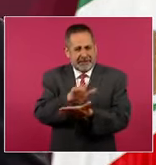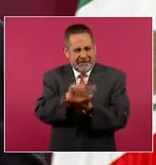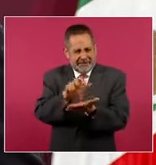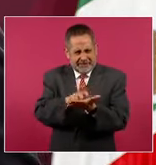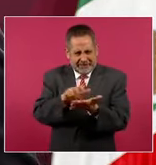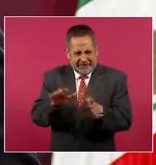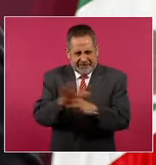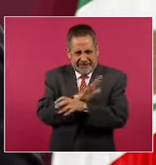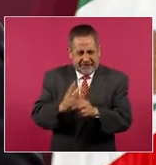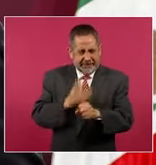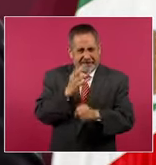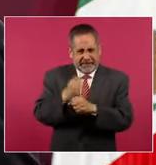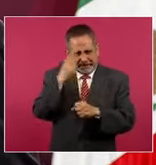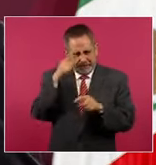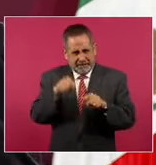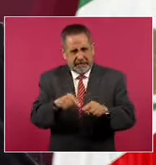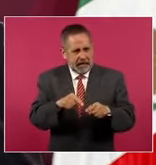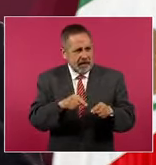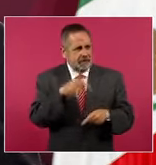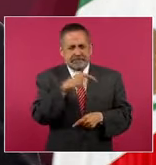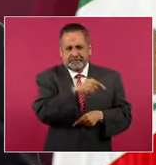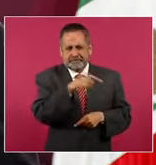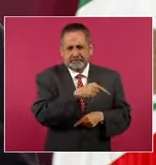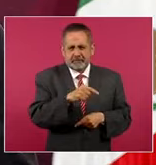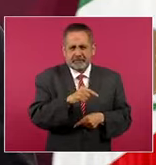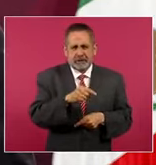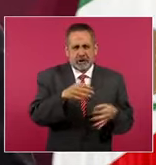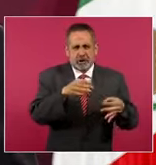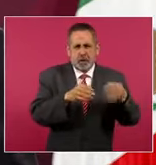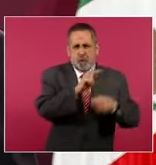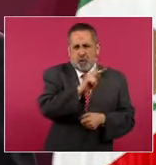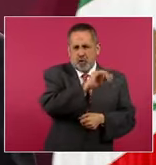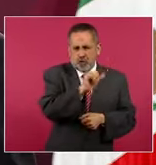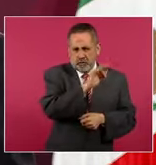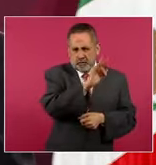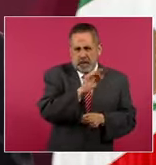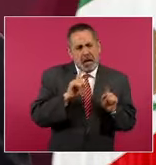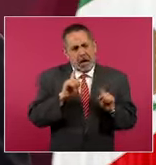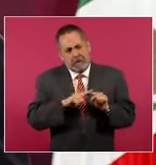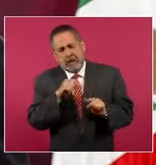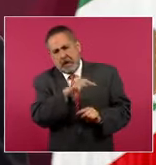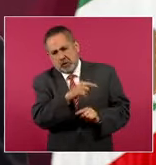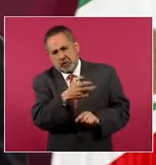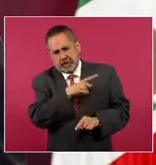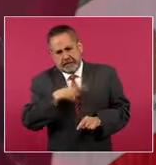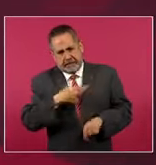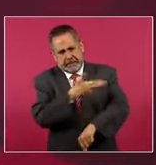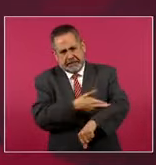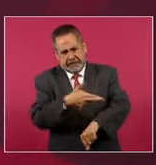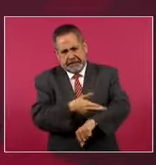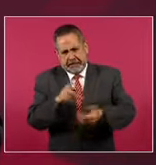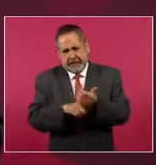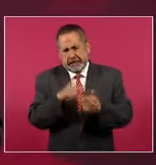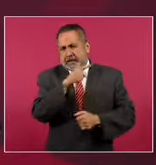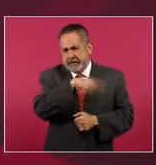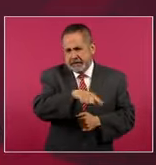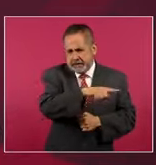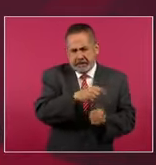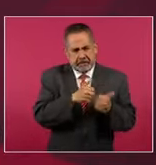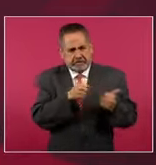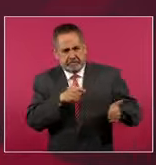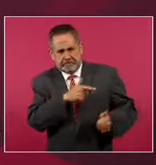al poder judicial, que hace falta, pero que tienen que hacerlo de manera